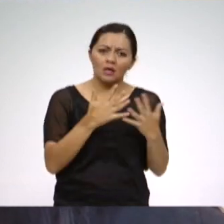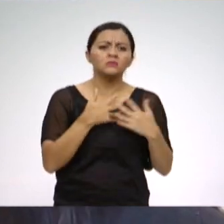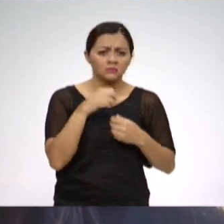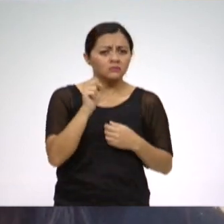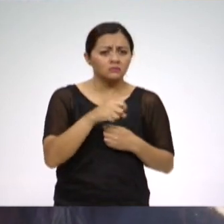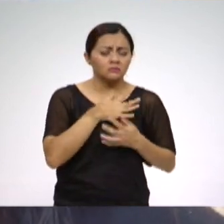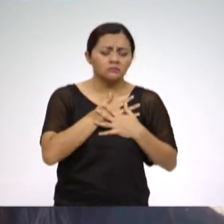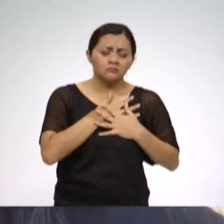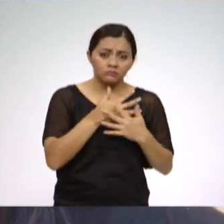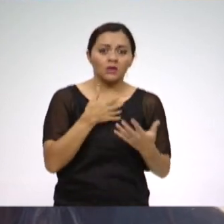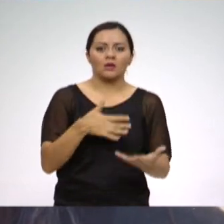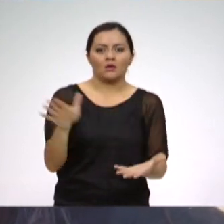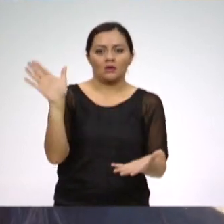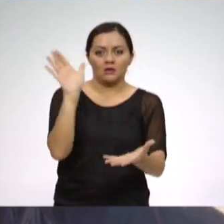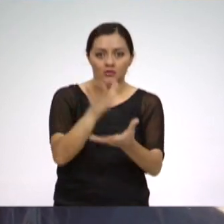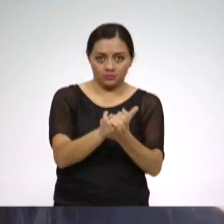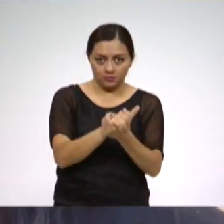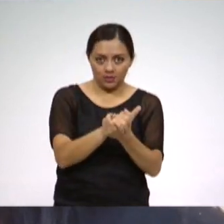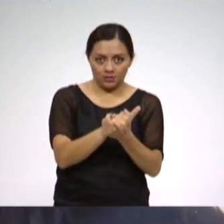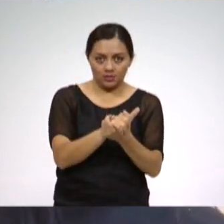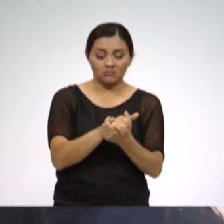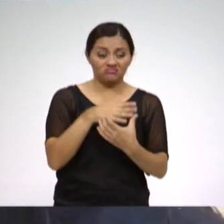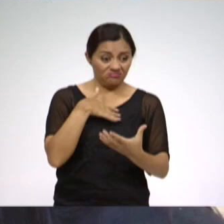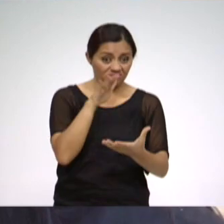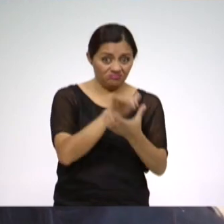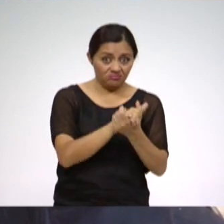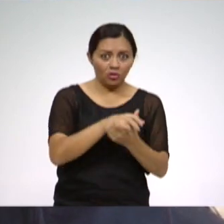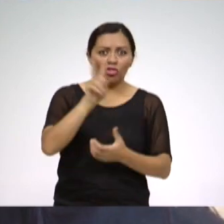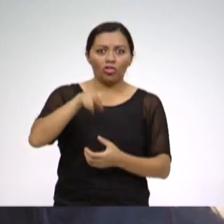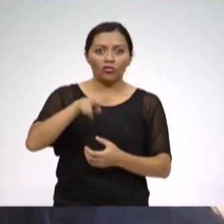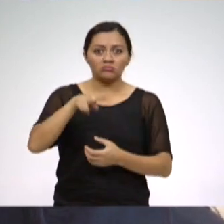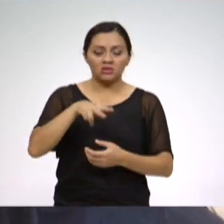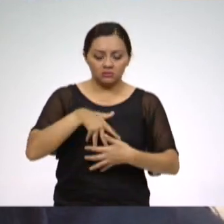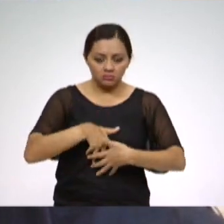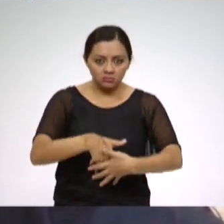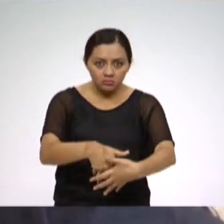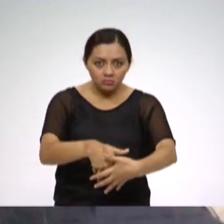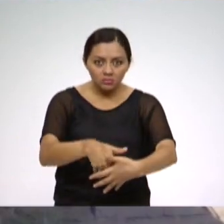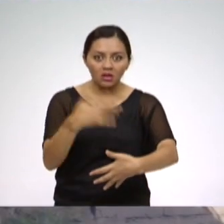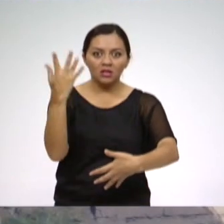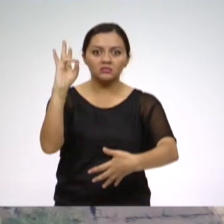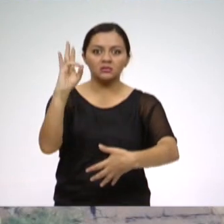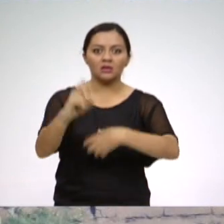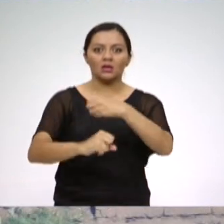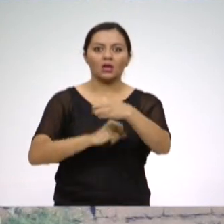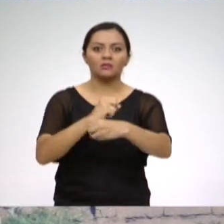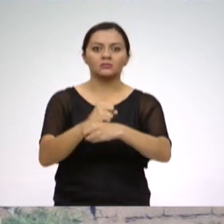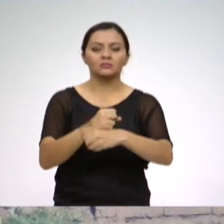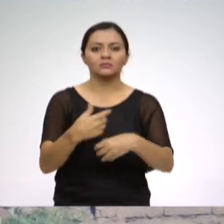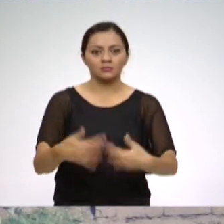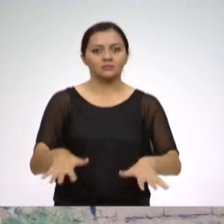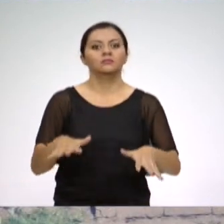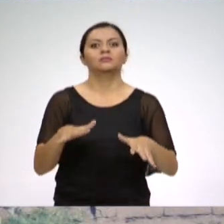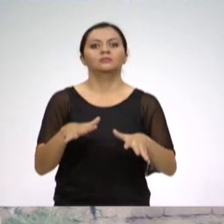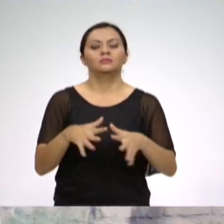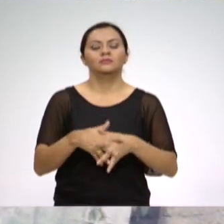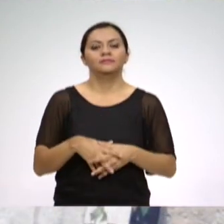Luego me casé y a los 2 meses de haberme casado me quedé embarazada de 17 años.